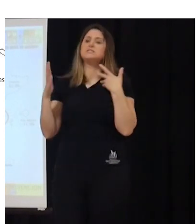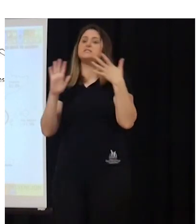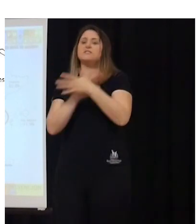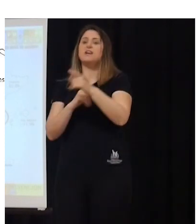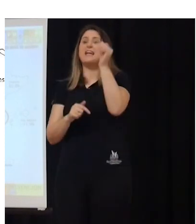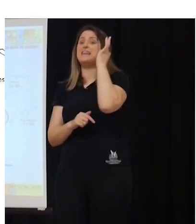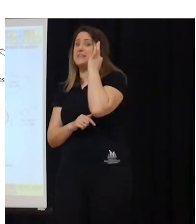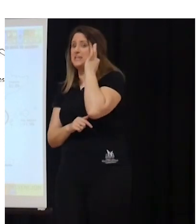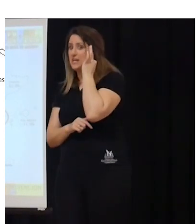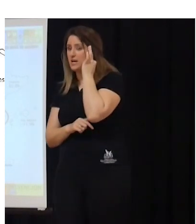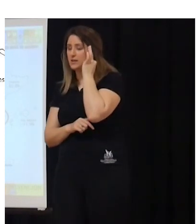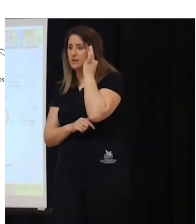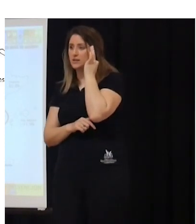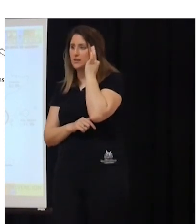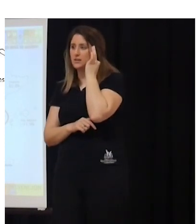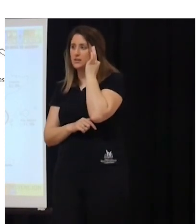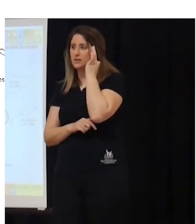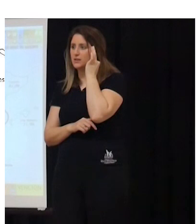en niñas